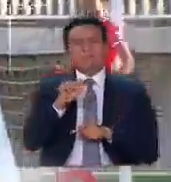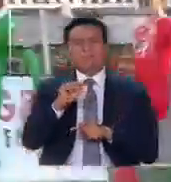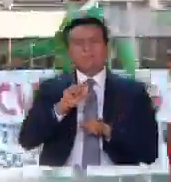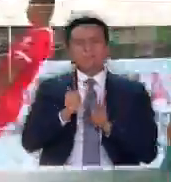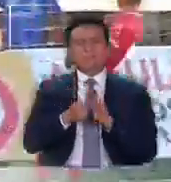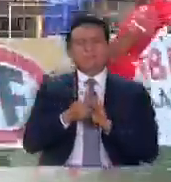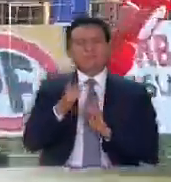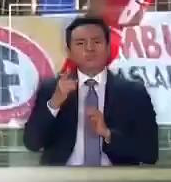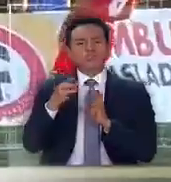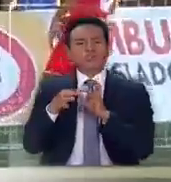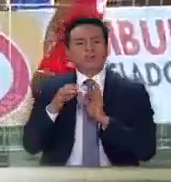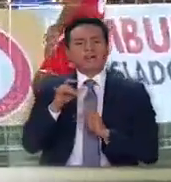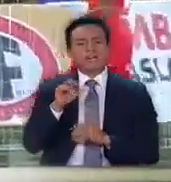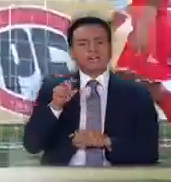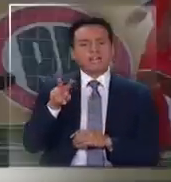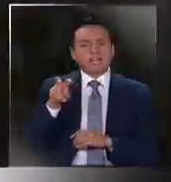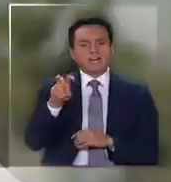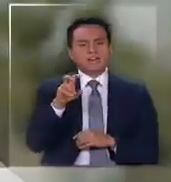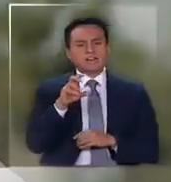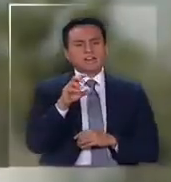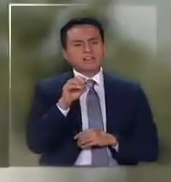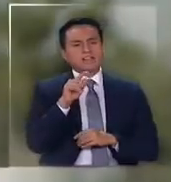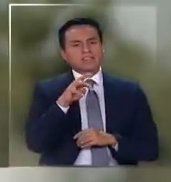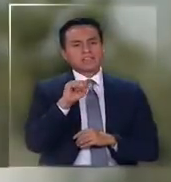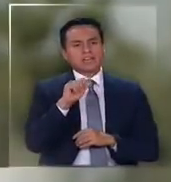de Unión La Calera, Gabriel Arias.